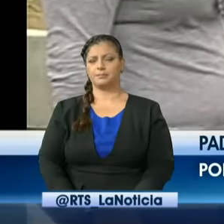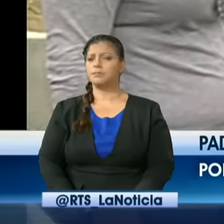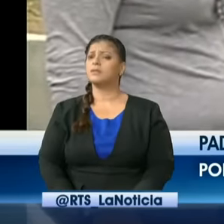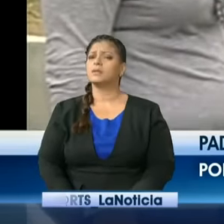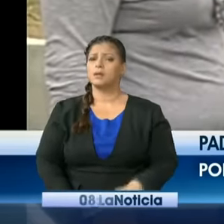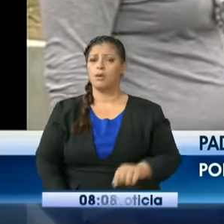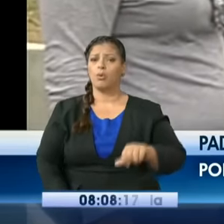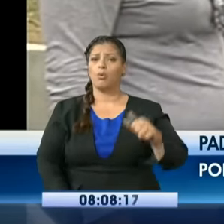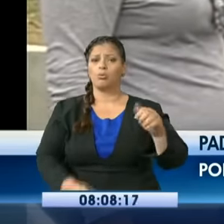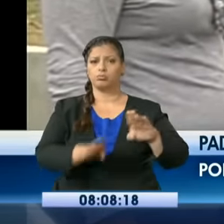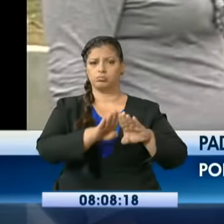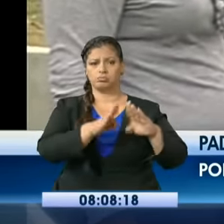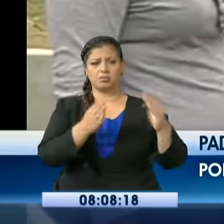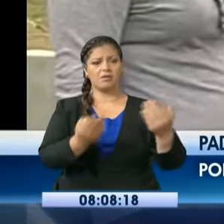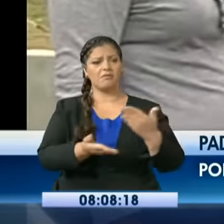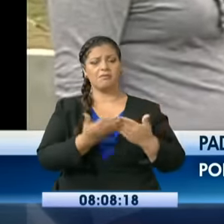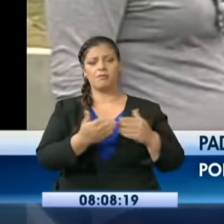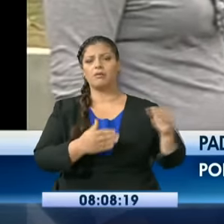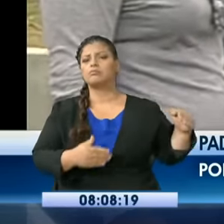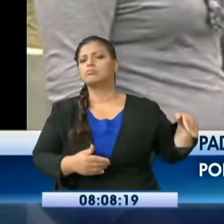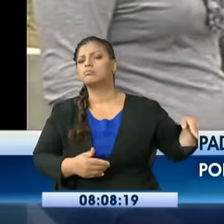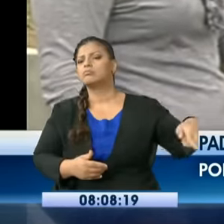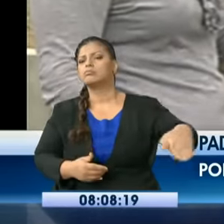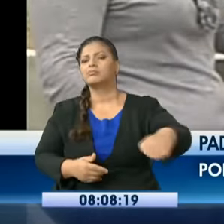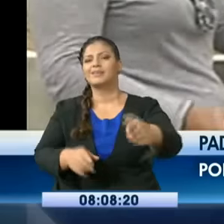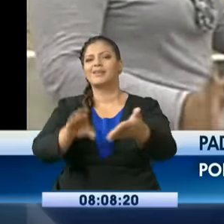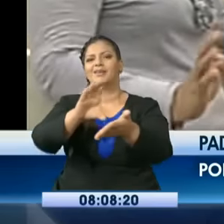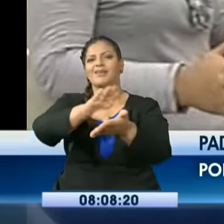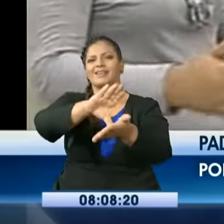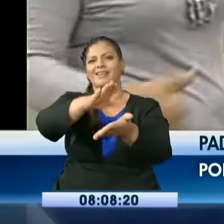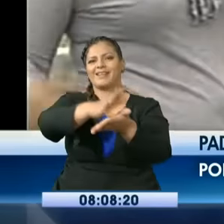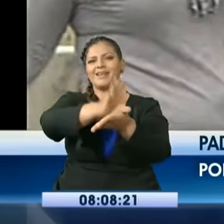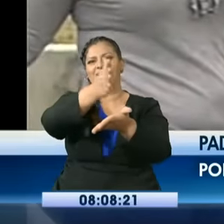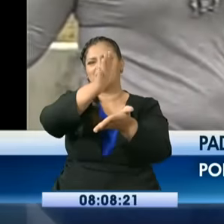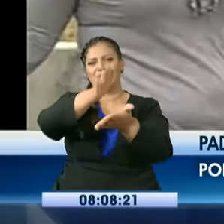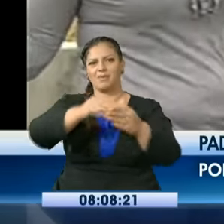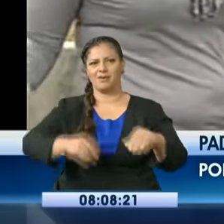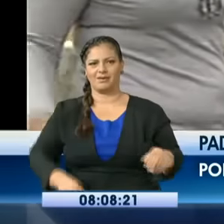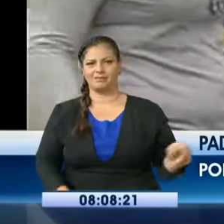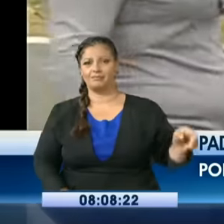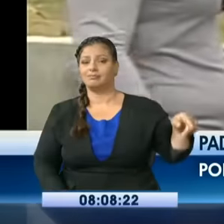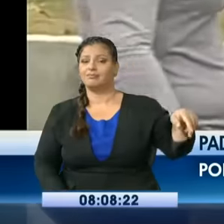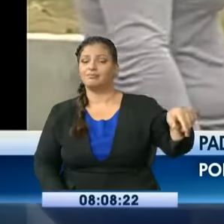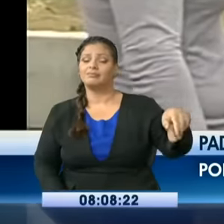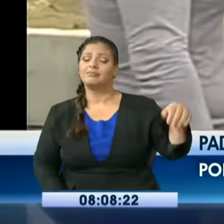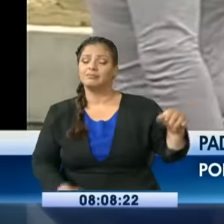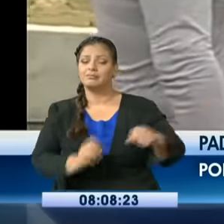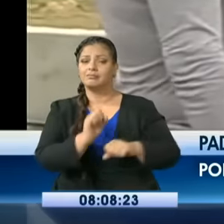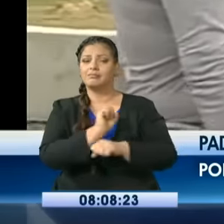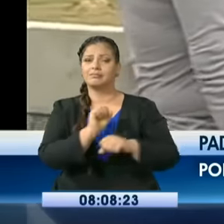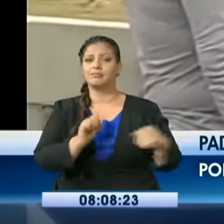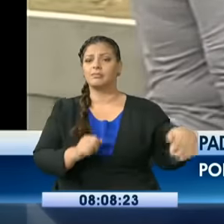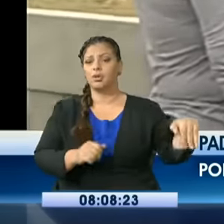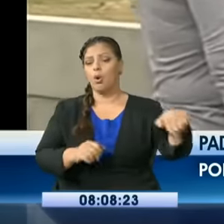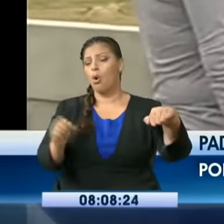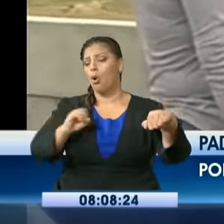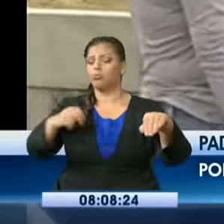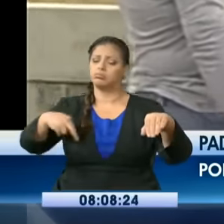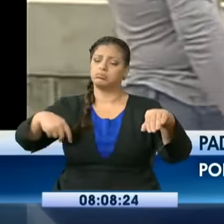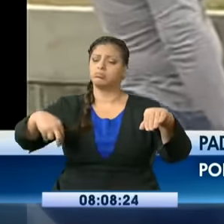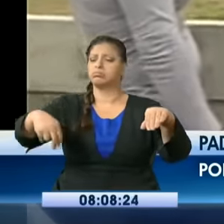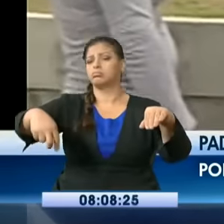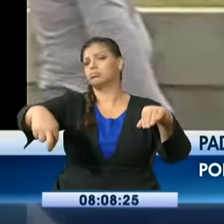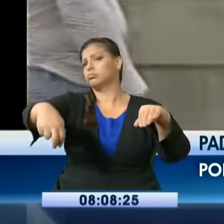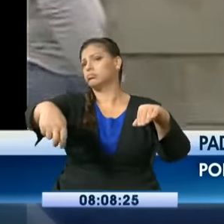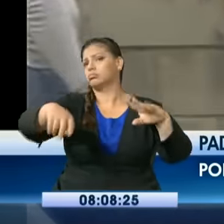es una entrada directa de la calle hacia la institución educativa. Claro, pero el que quiere peatonalmente puede ingresar por aquí y el que quiere vehicularmente ingresará por la entrada que